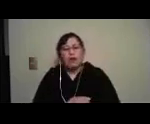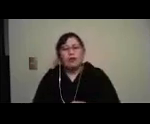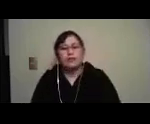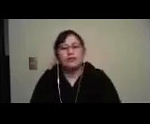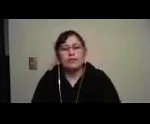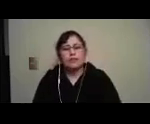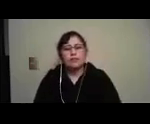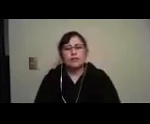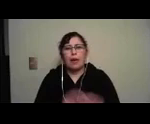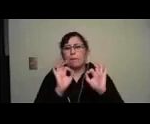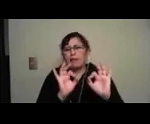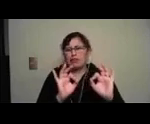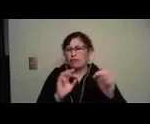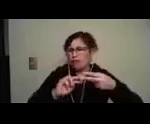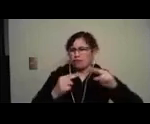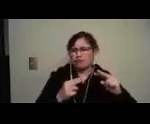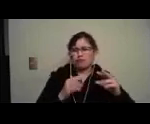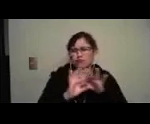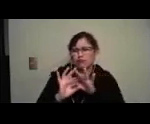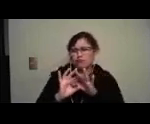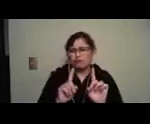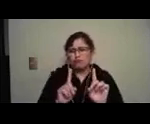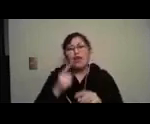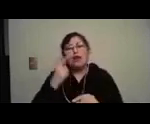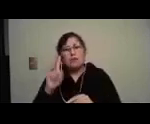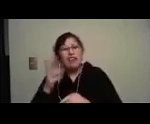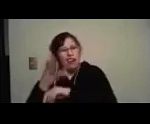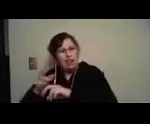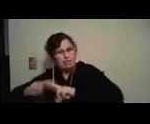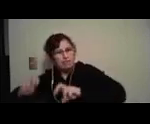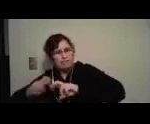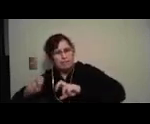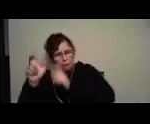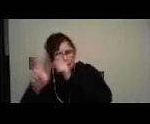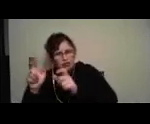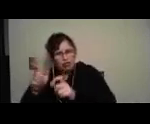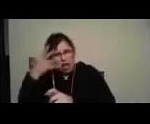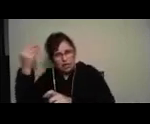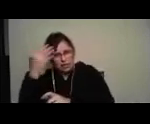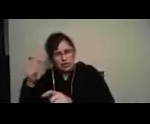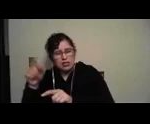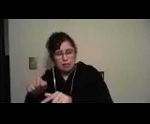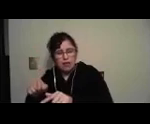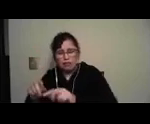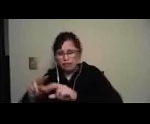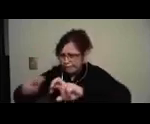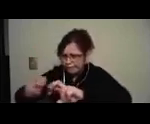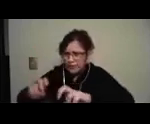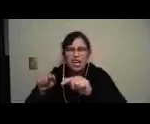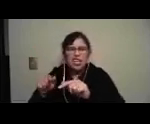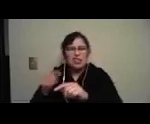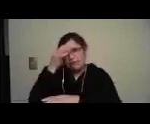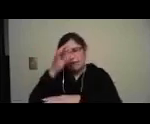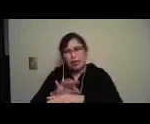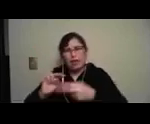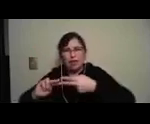personas los estudios que se han hecho en personas con Alzheimer, se ha reconocido que muchas de estas personas con esta enfermedad tienen este gen con